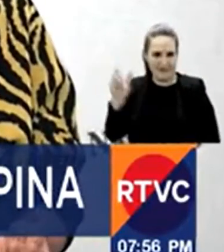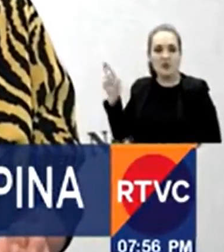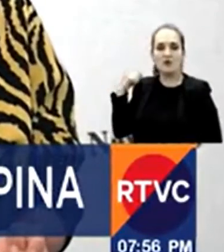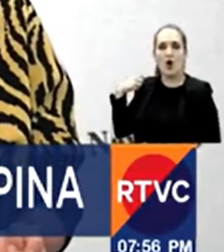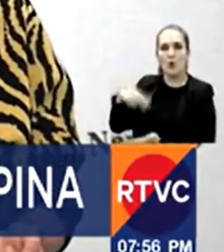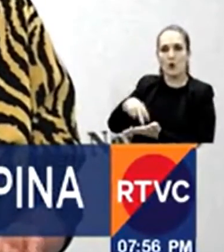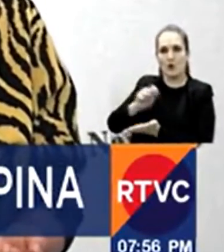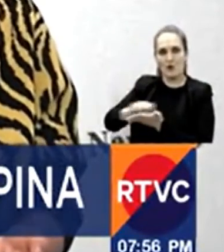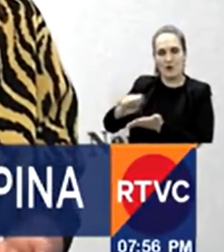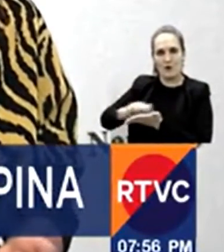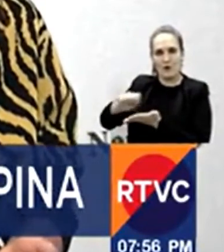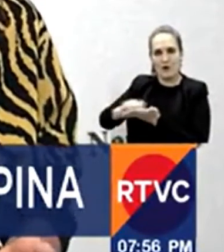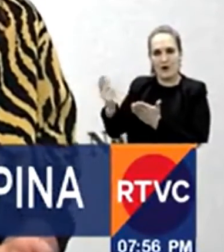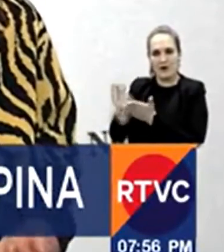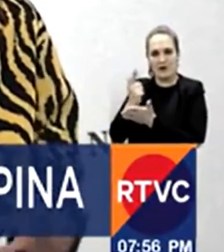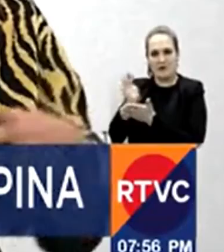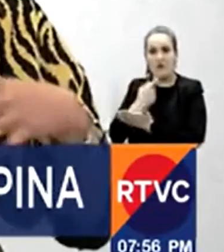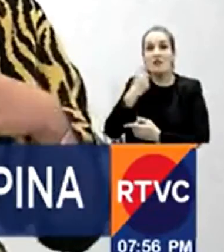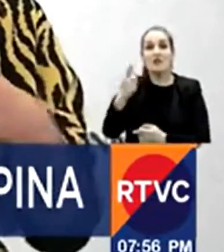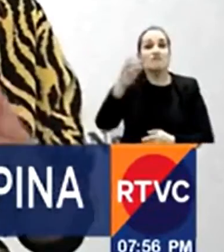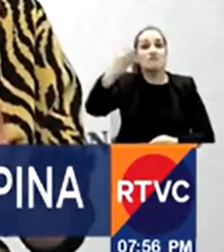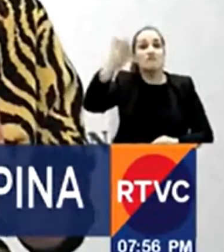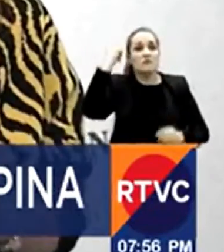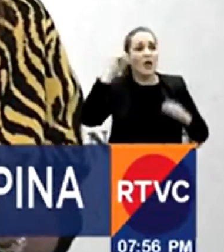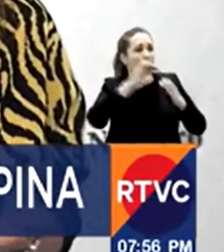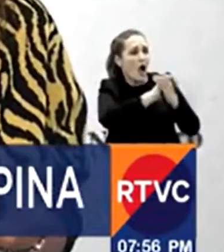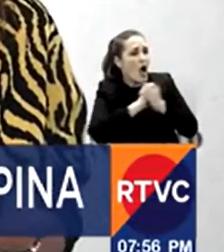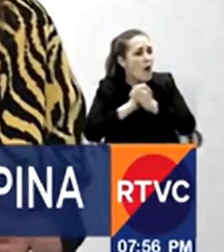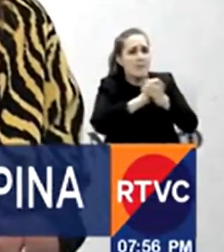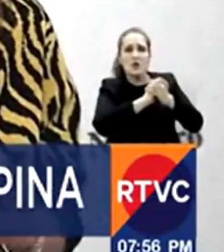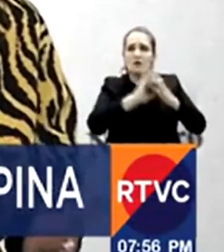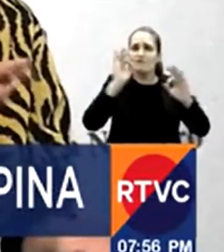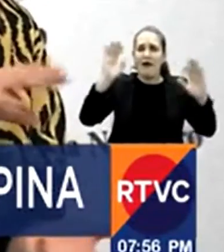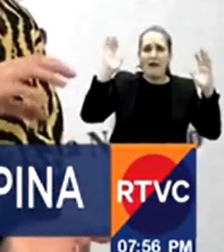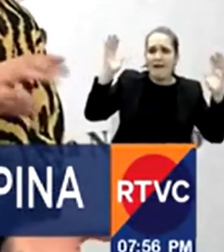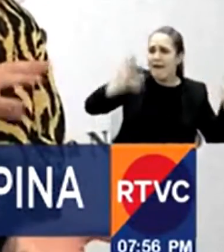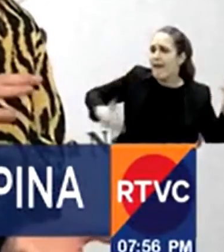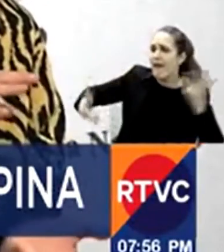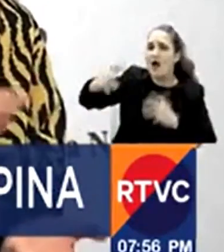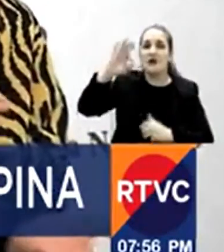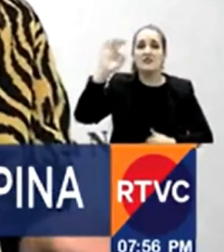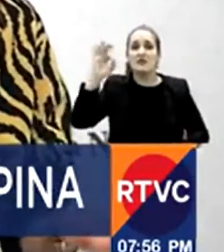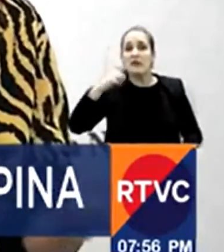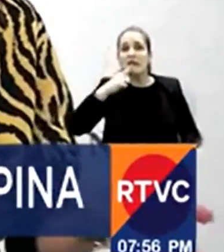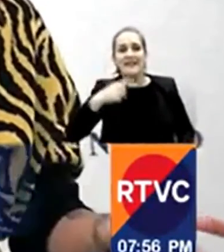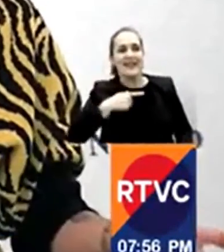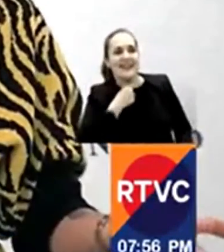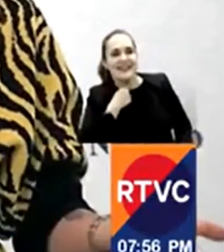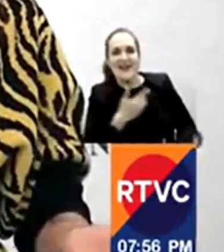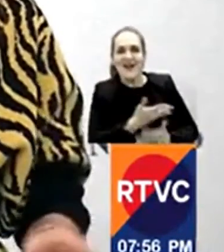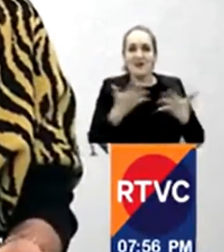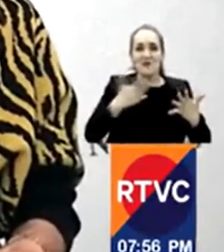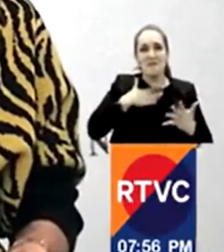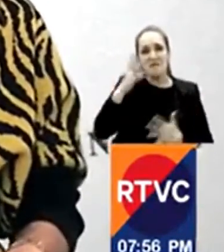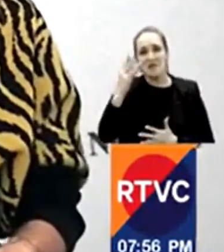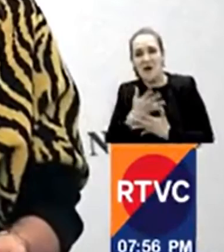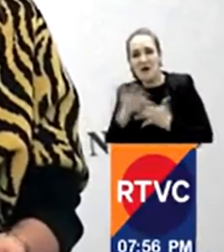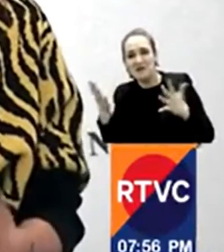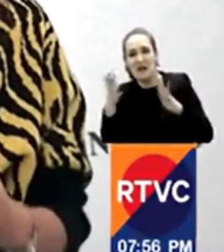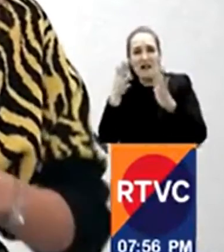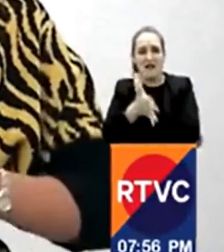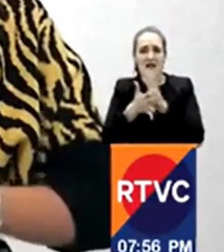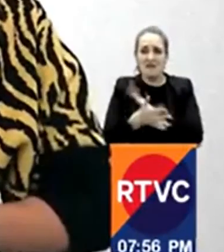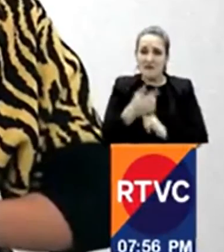mujer, y ella cuenta que en las reuniones de amigos para animar las fiestas echa mano de cosas divertidas que hayan pasado en su matrimonio. Y una vez